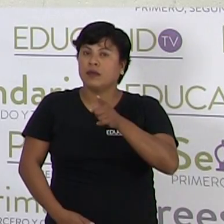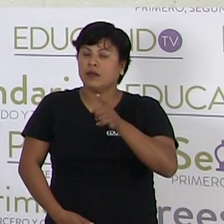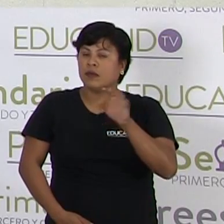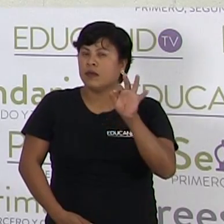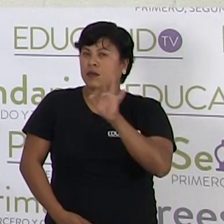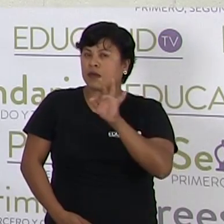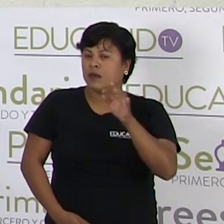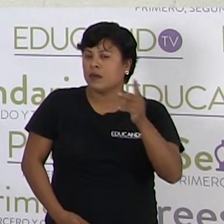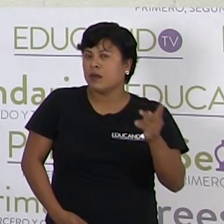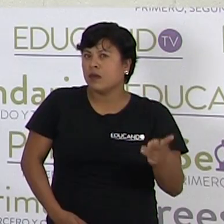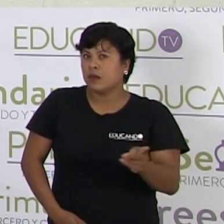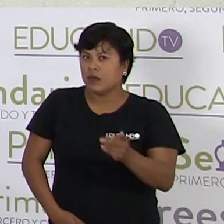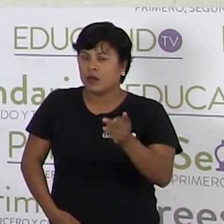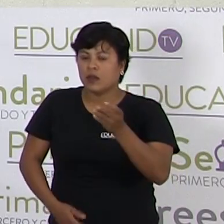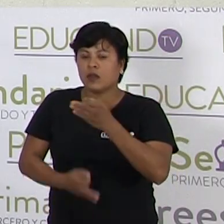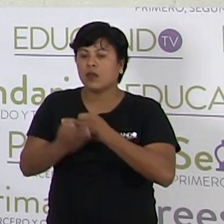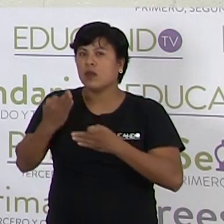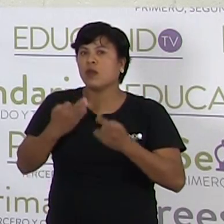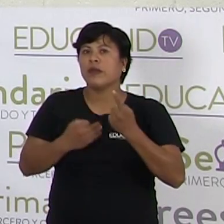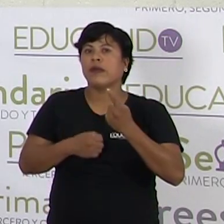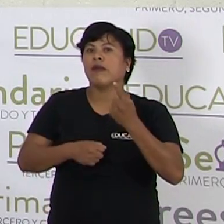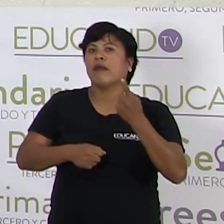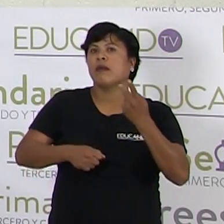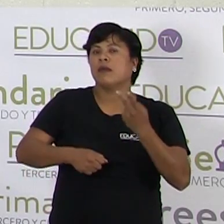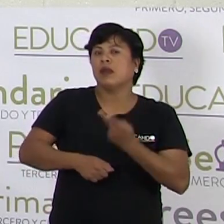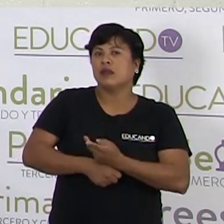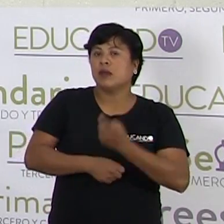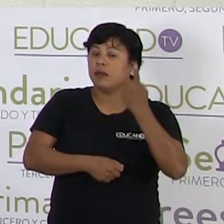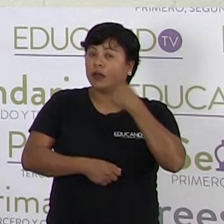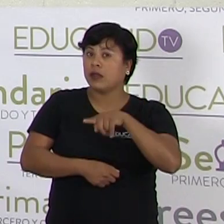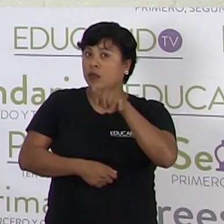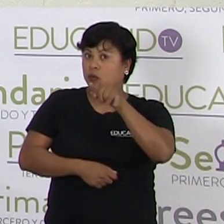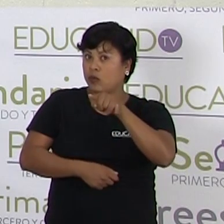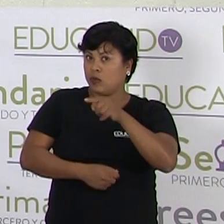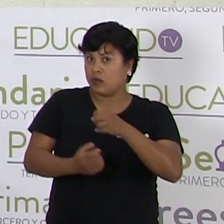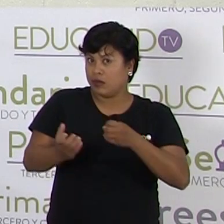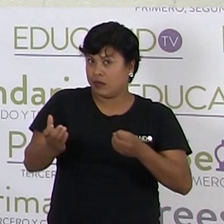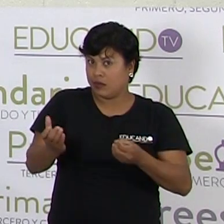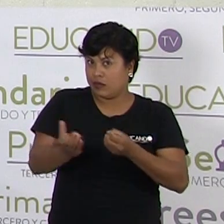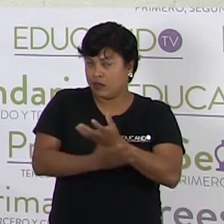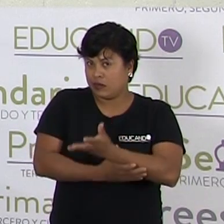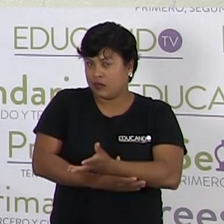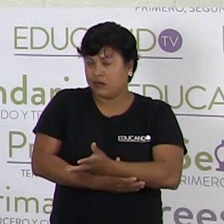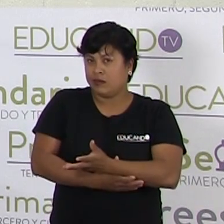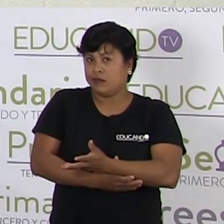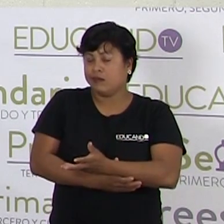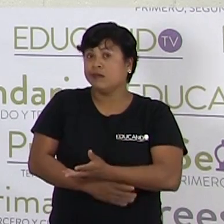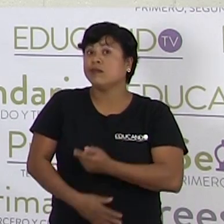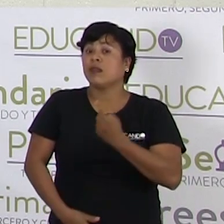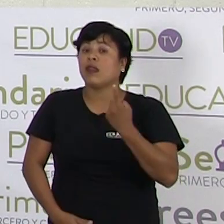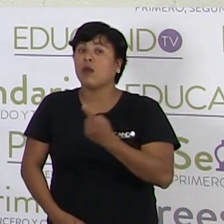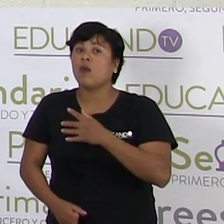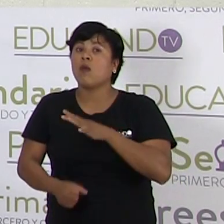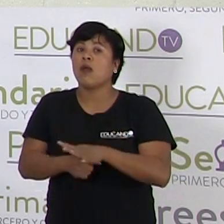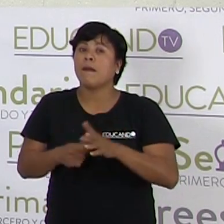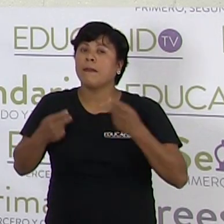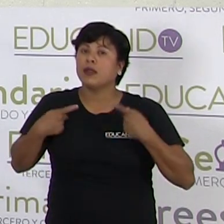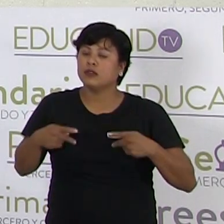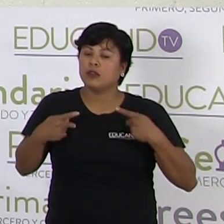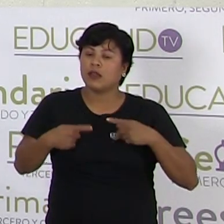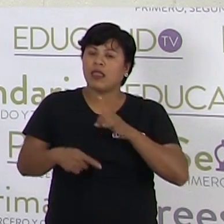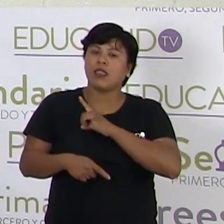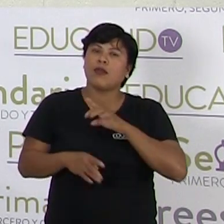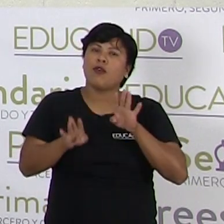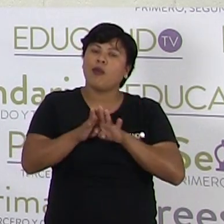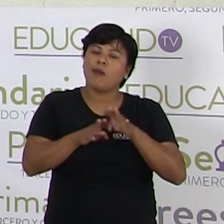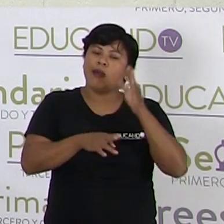preguntado todo lo que tuvo que pasar para que tú nacieras? ¿Qué personas se tuvieron que